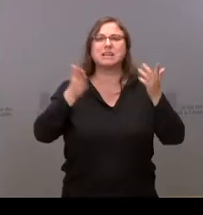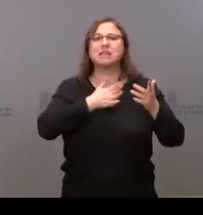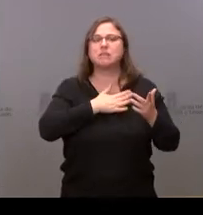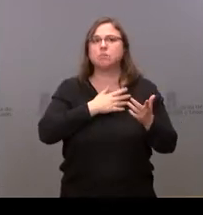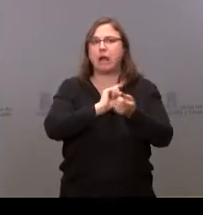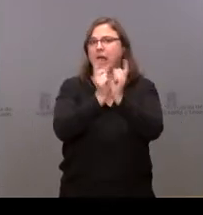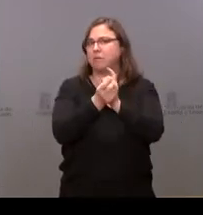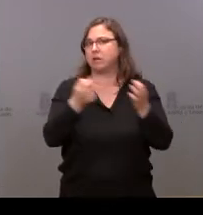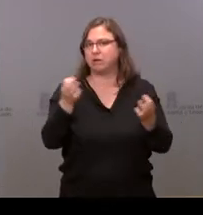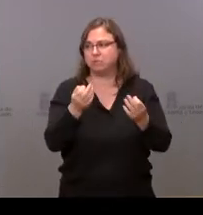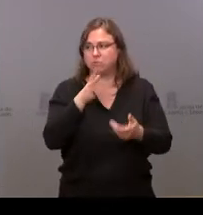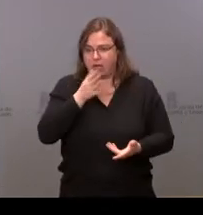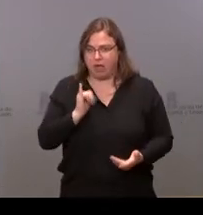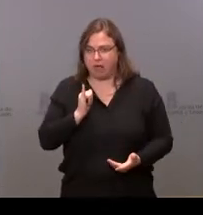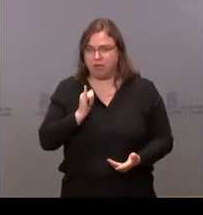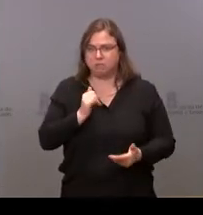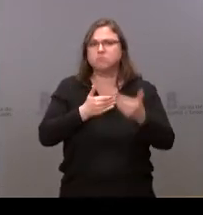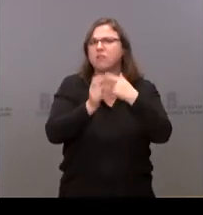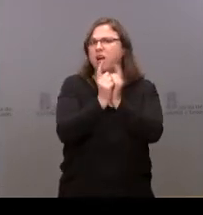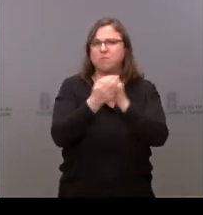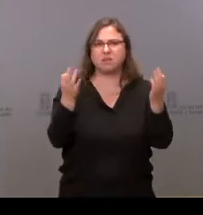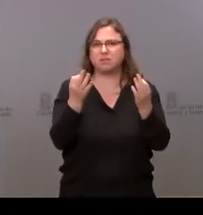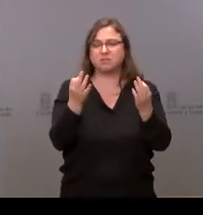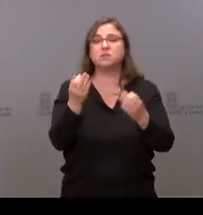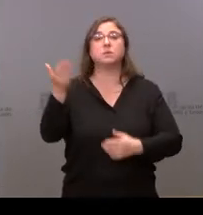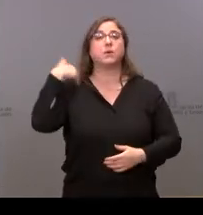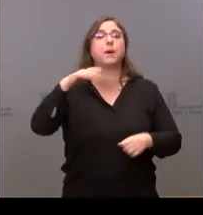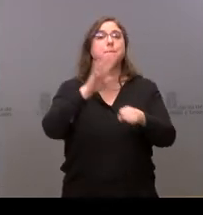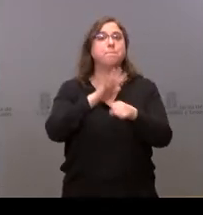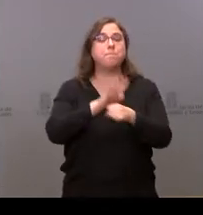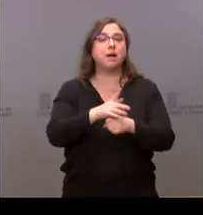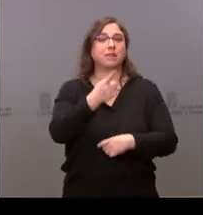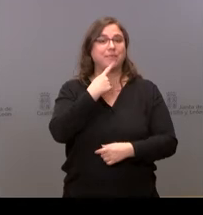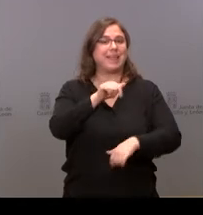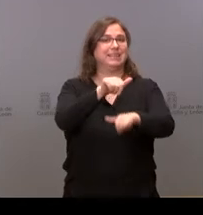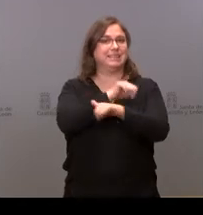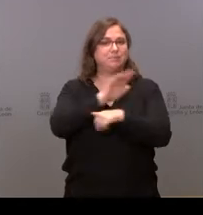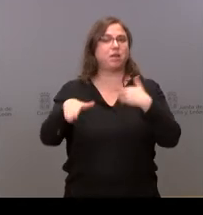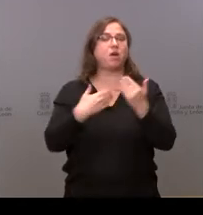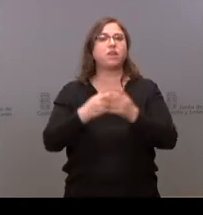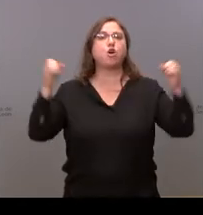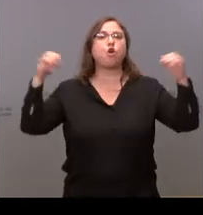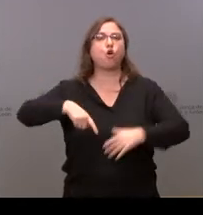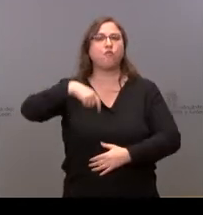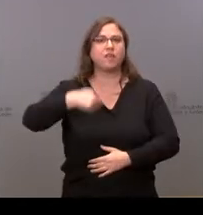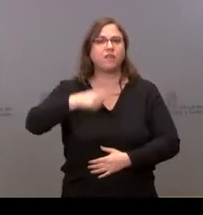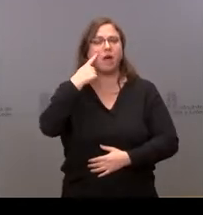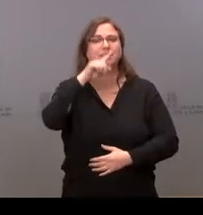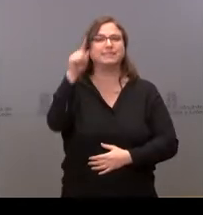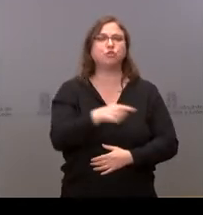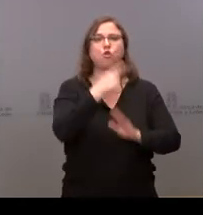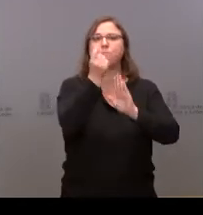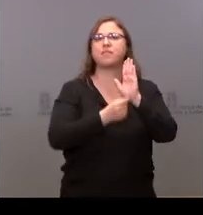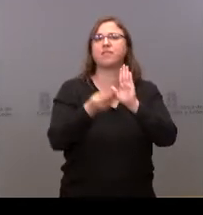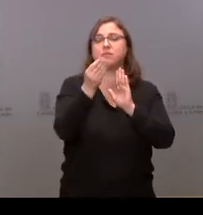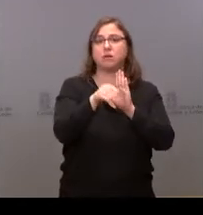que cambia respecto a lo que hay y luego el martes nos dijeron que esperarían a la conferencia de presidentes para pensar si había que implantar más medidas